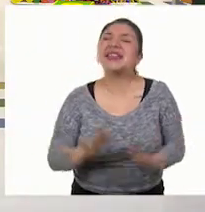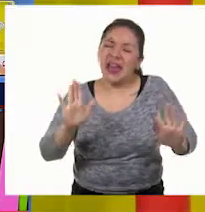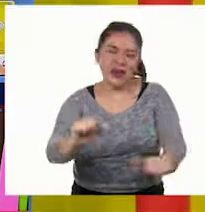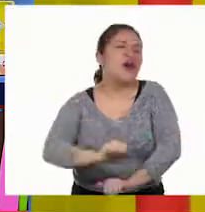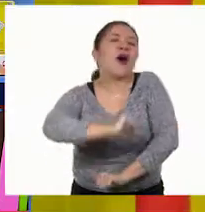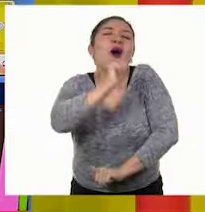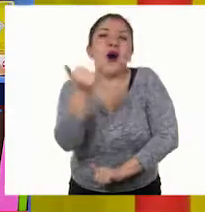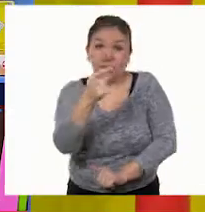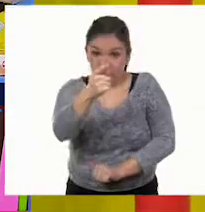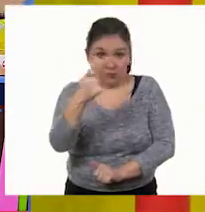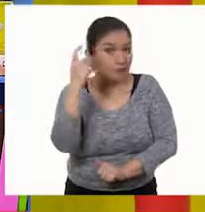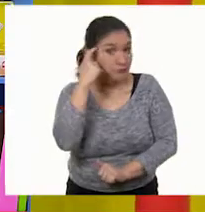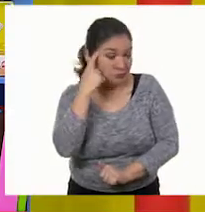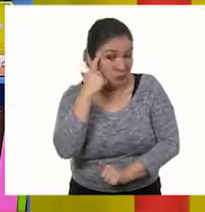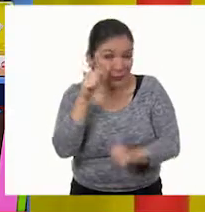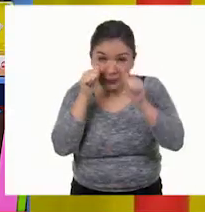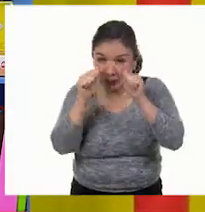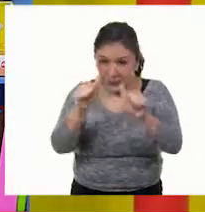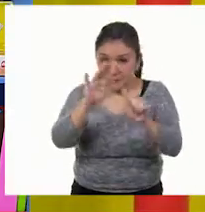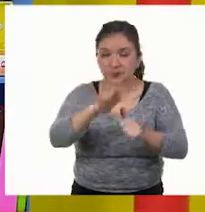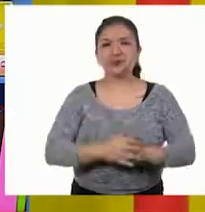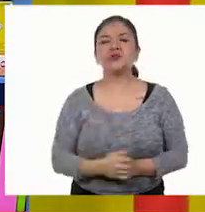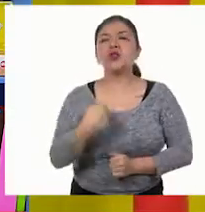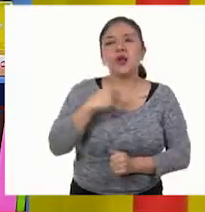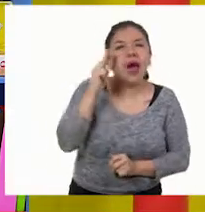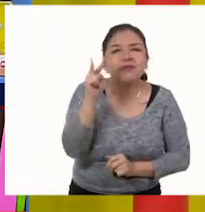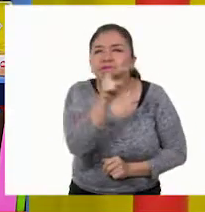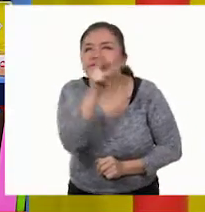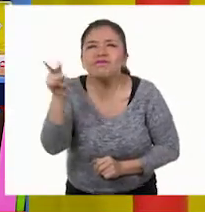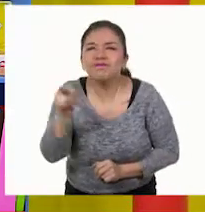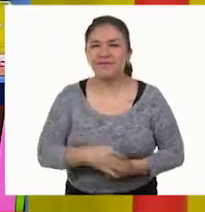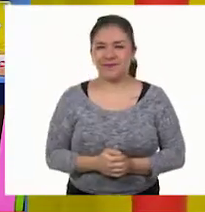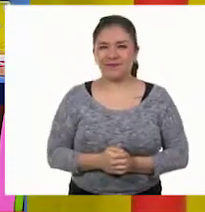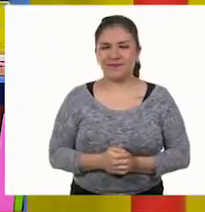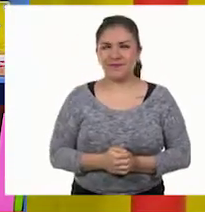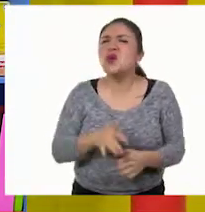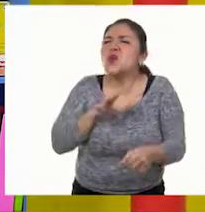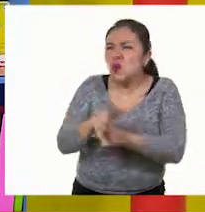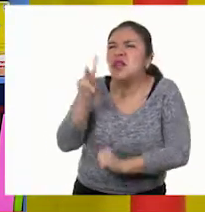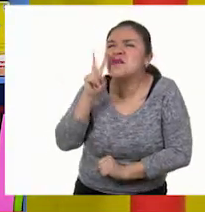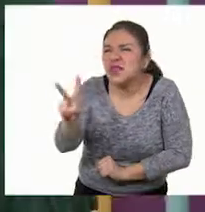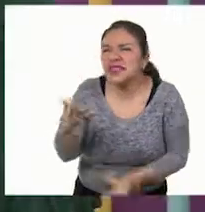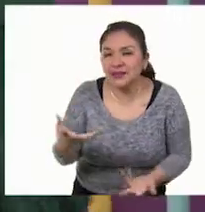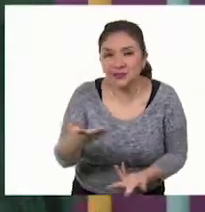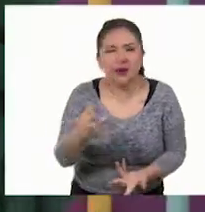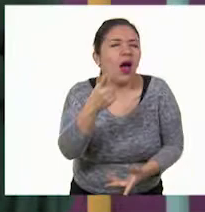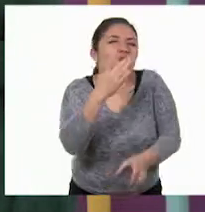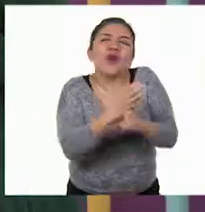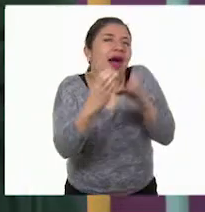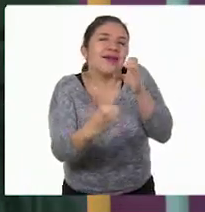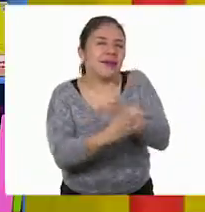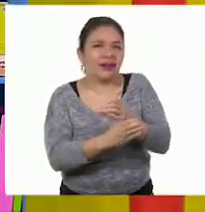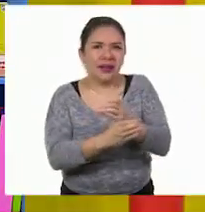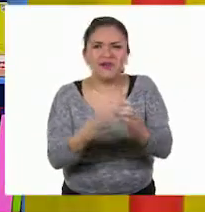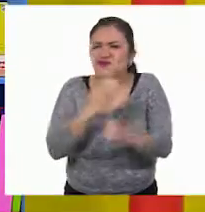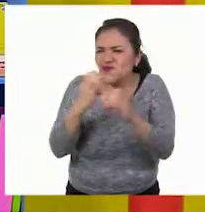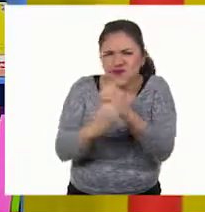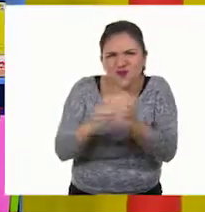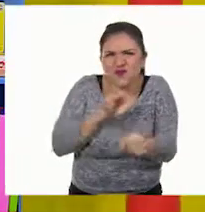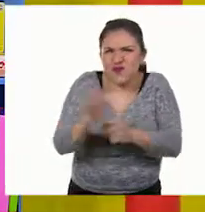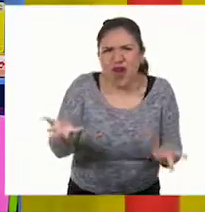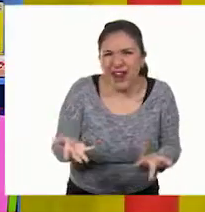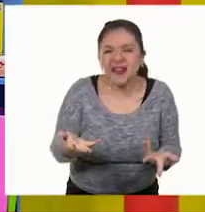¿lista, Mariana? Listísima. Veo, veo. ¿Qué ves? una cosita. ¿Qué cosita